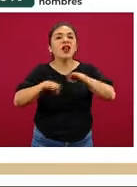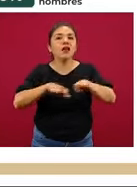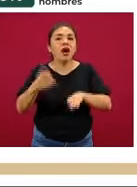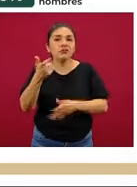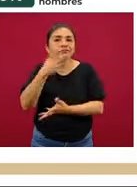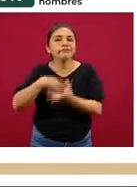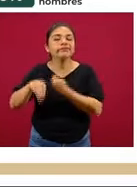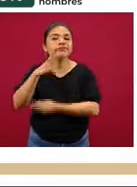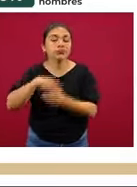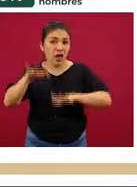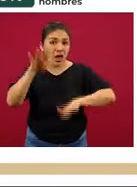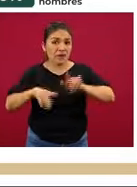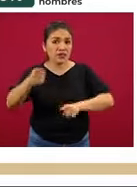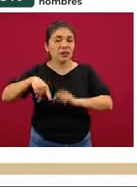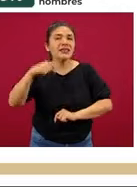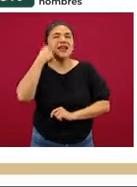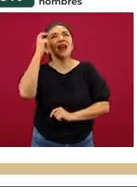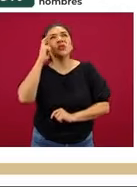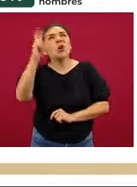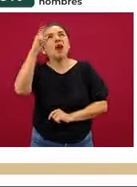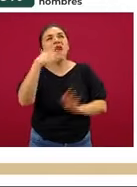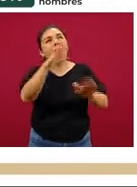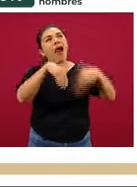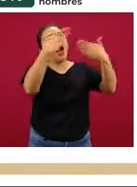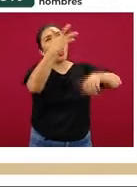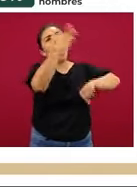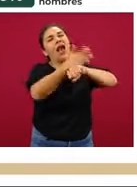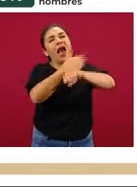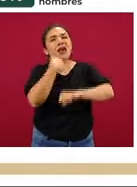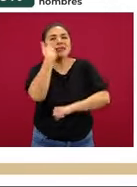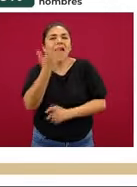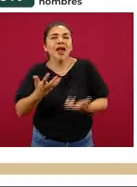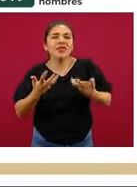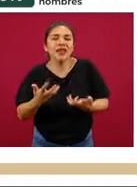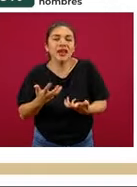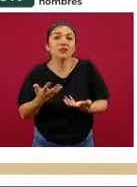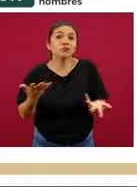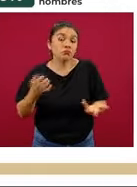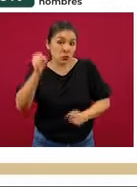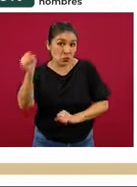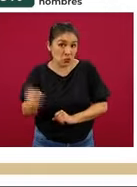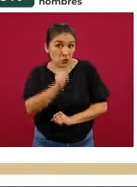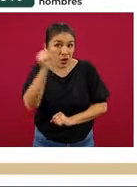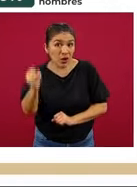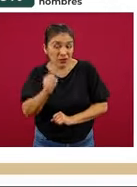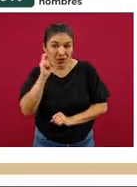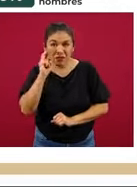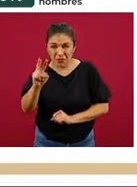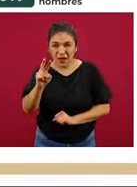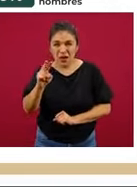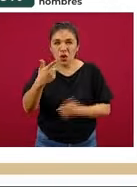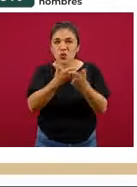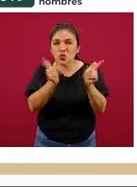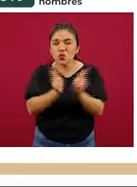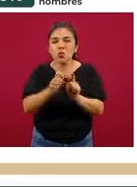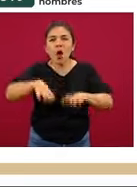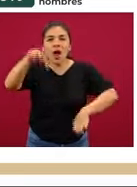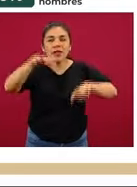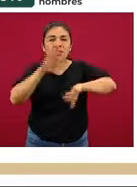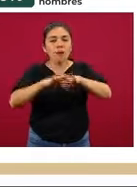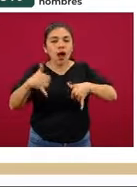que pues muchos de ellos tienen el sueño americano de poder llegar hacia la frontera norte. Y afortunadamente, si observamos los grupos etarios